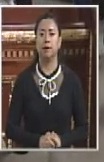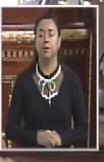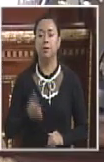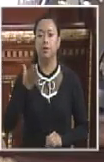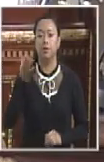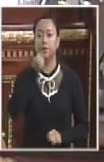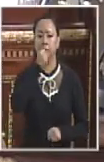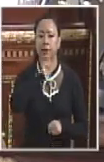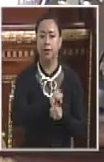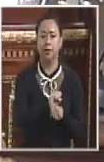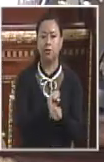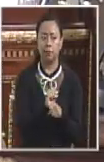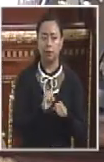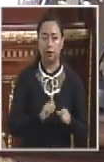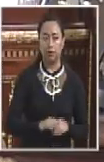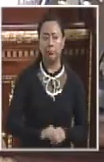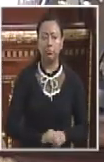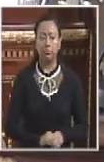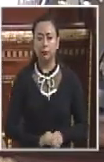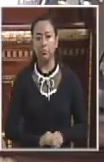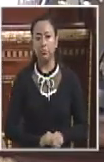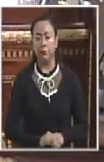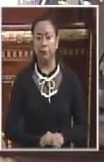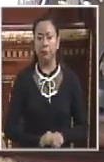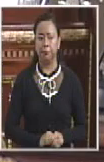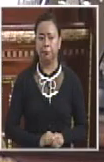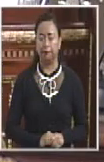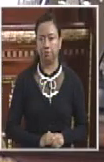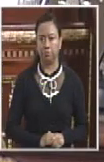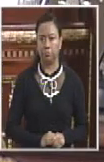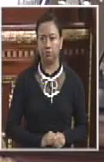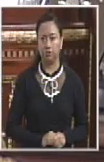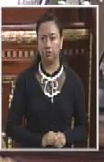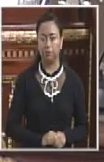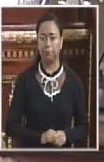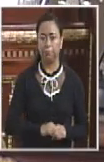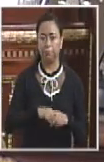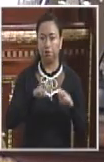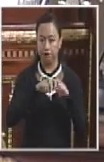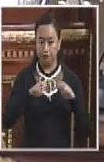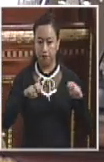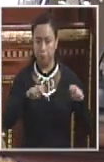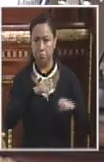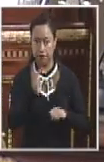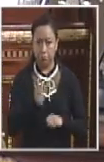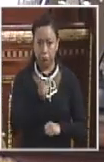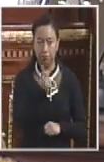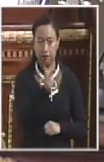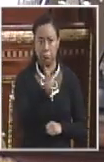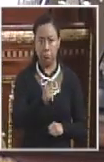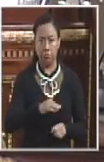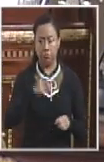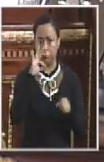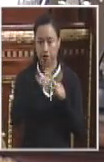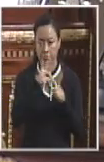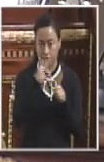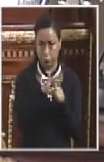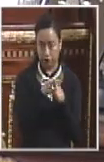Solicito a la Secretaría proceda a preguntar al Pleno en votación económica